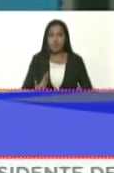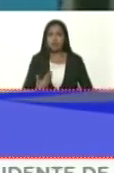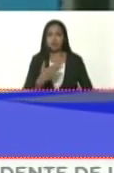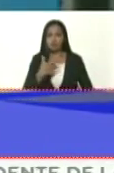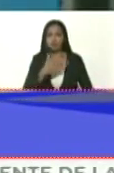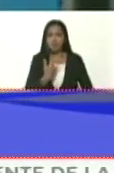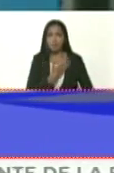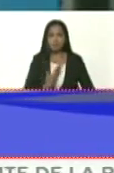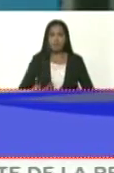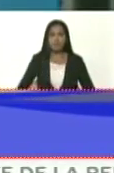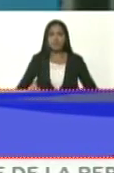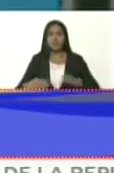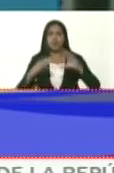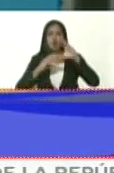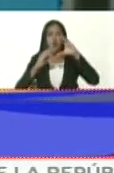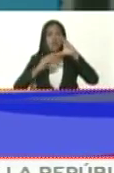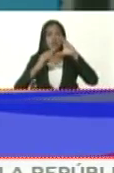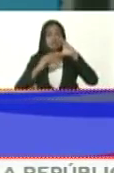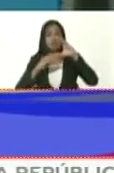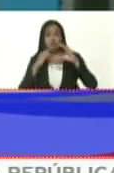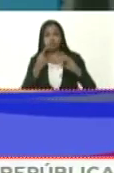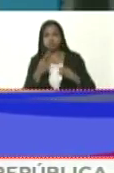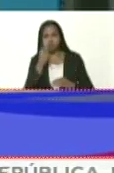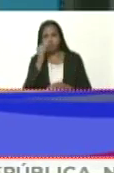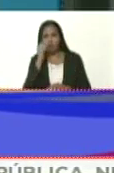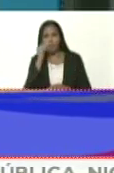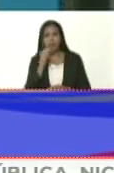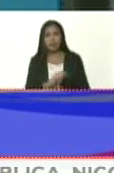de Telecomunicaciones, general,